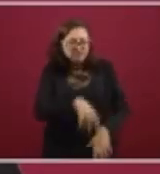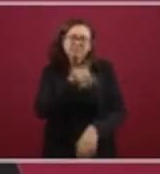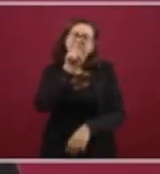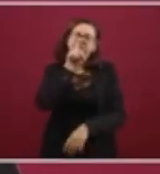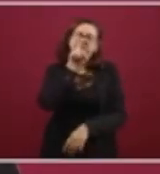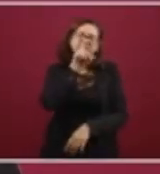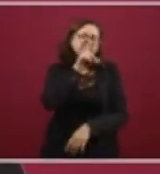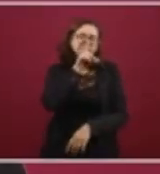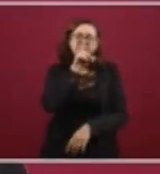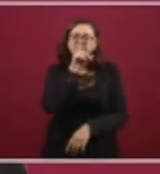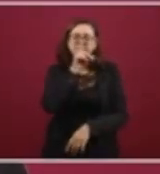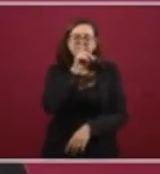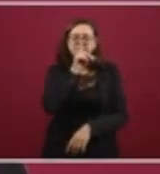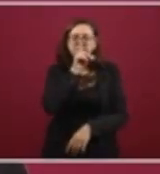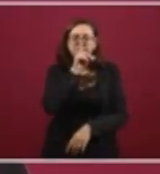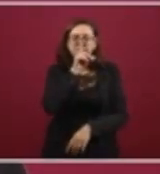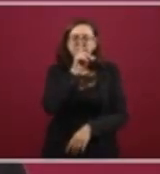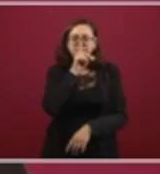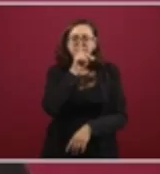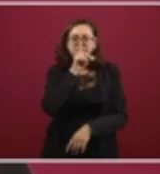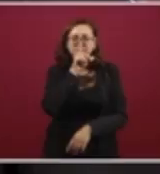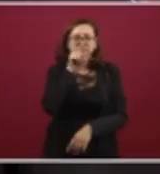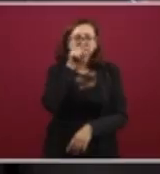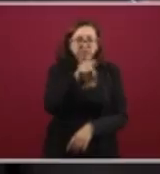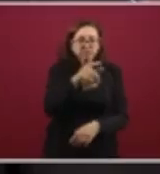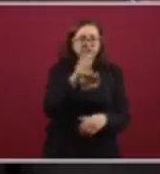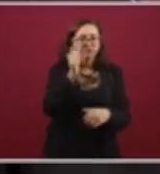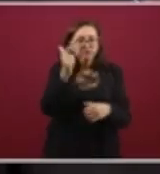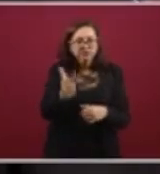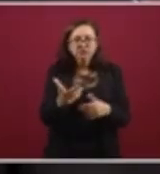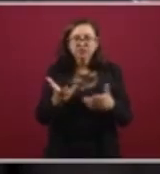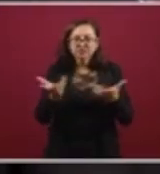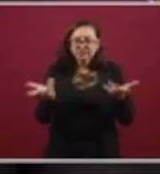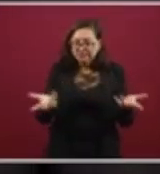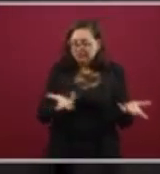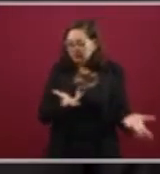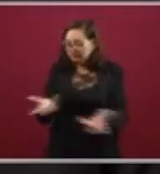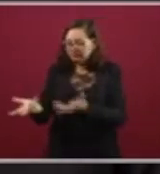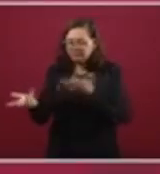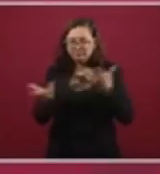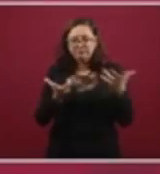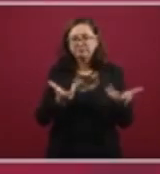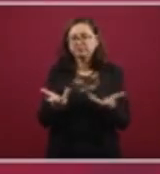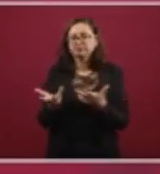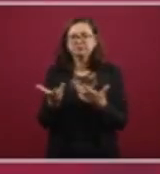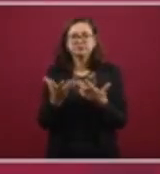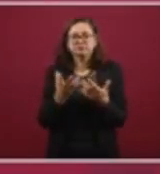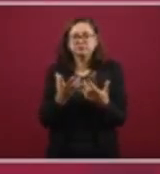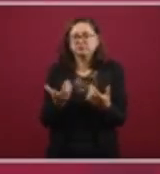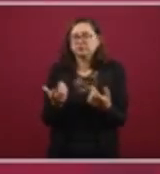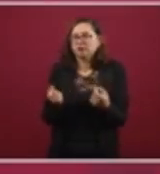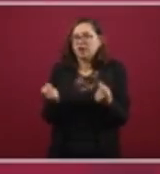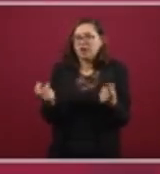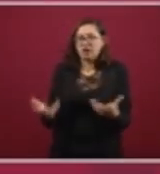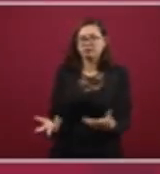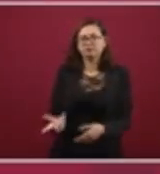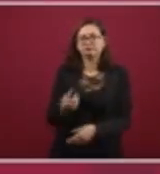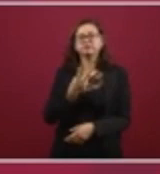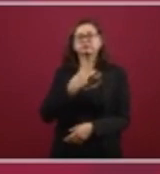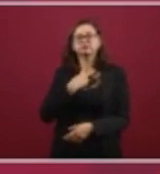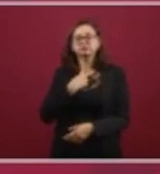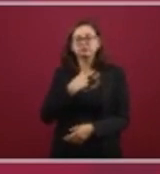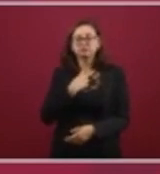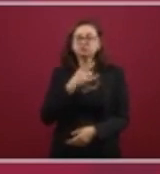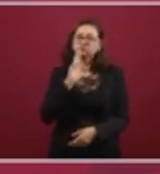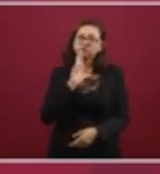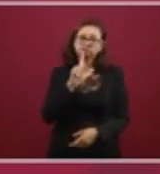que si hay necesidad, si no tienen opciones, no tienen alternativas, que nos